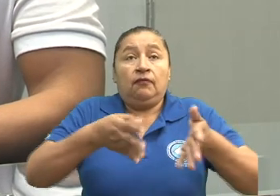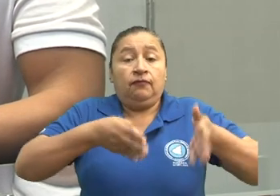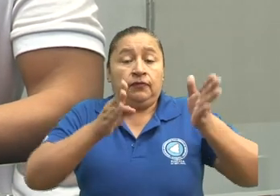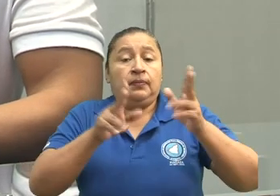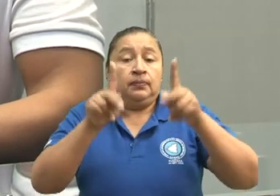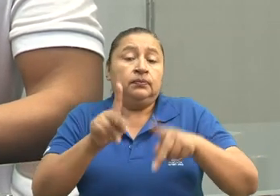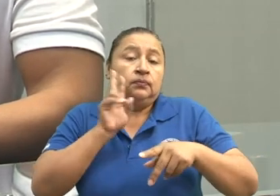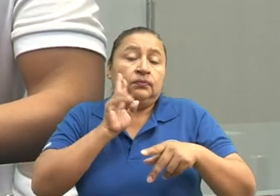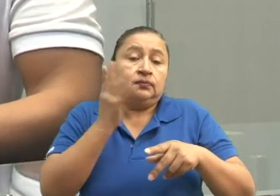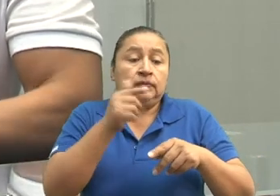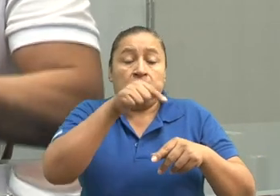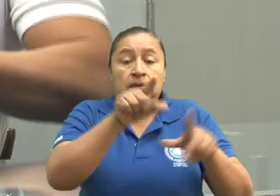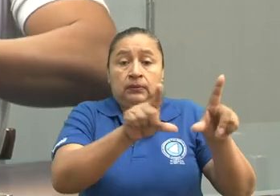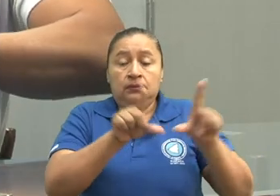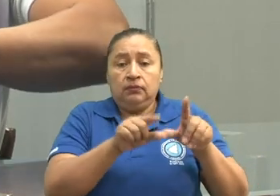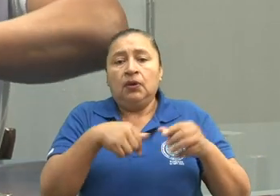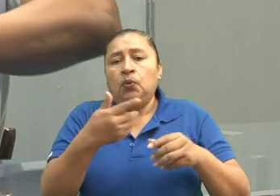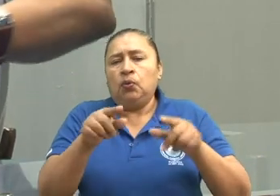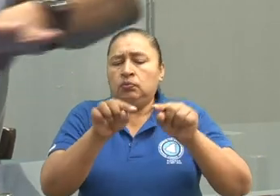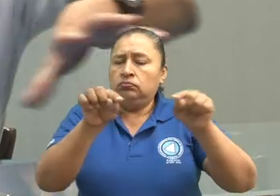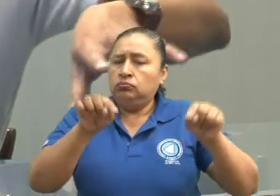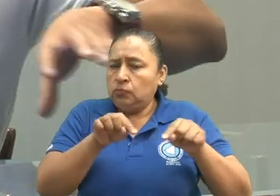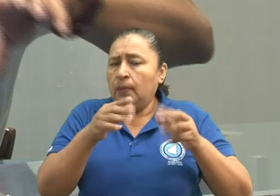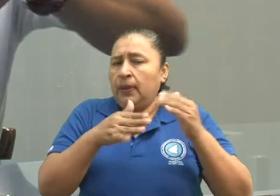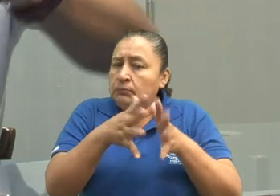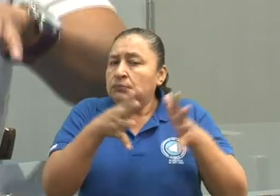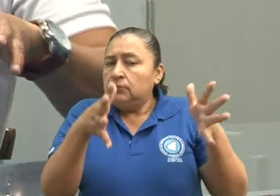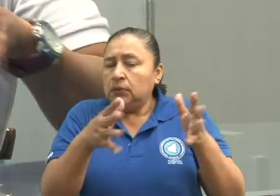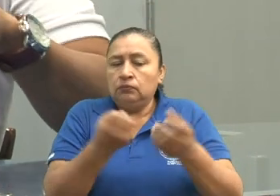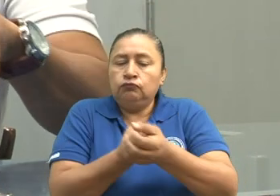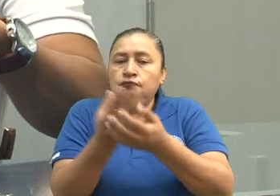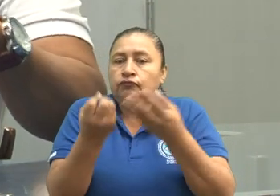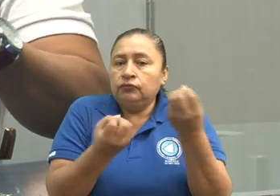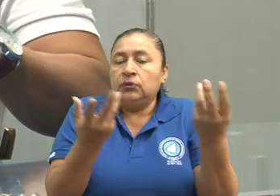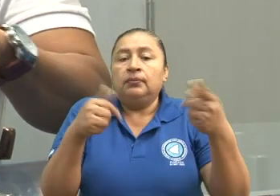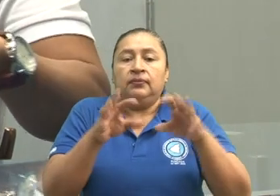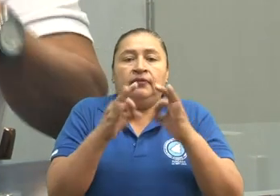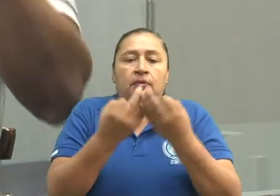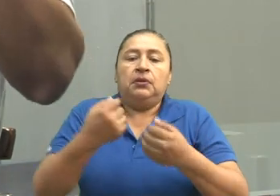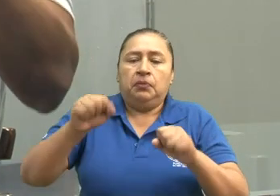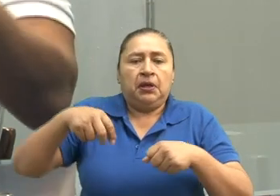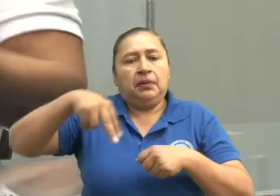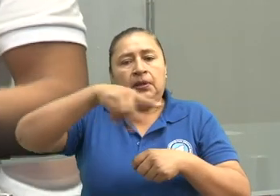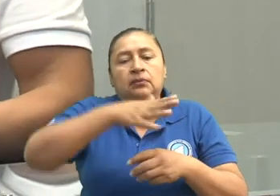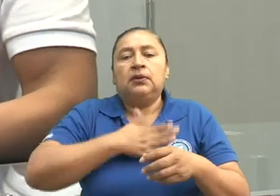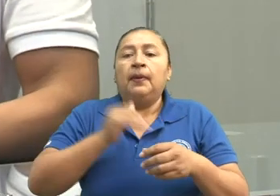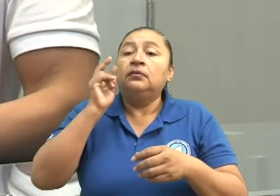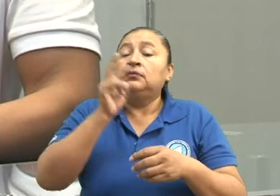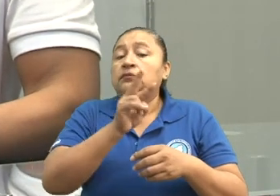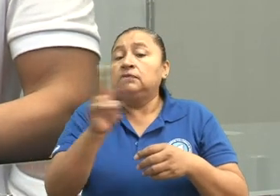los restaurantes que están en esa área y también unas zonas más amplias con jardines y para que la familia camine, tenga una mejor